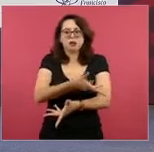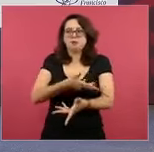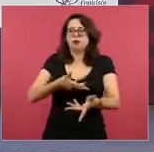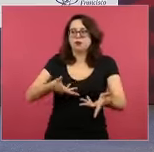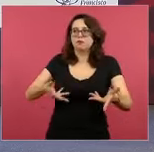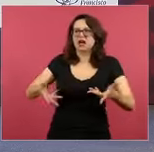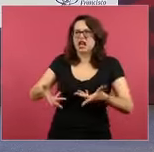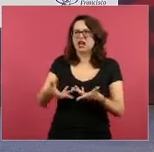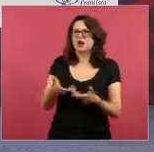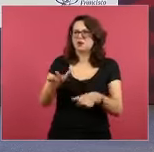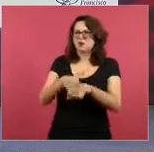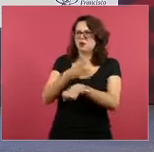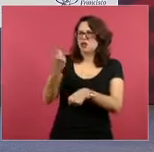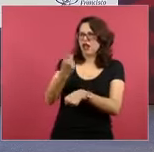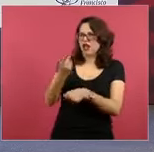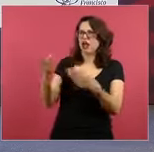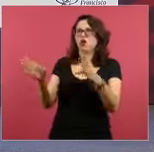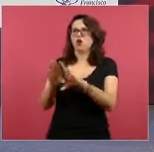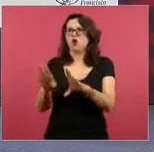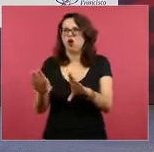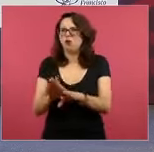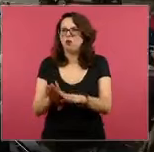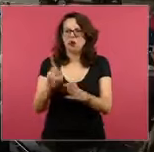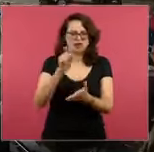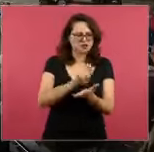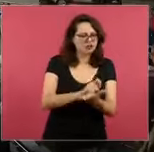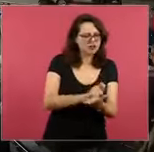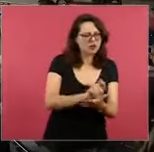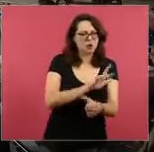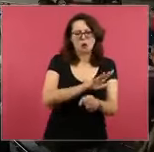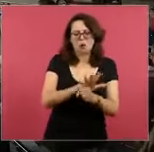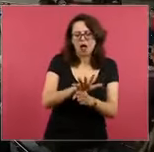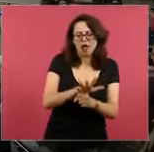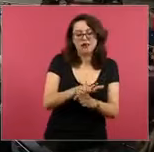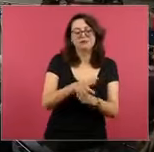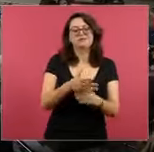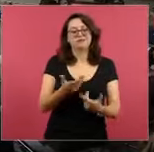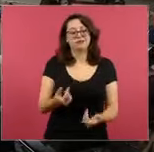lo puedo documentar? Etcétera, etcétera. La siguiente, por favor.